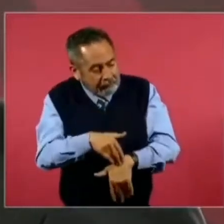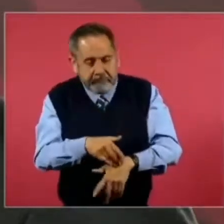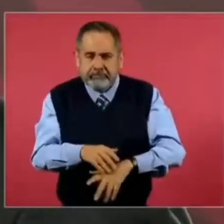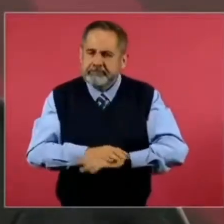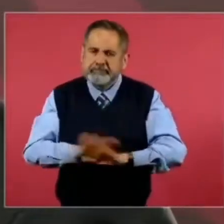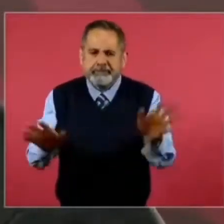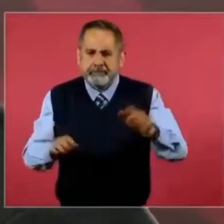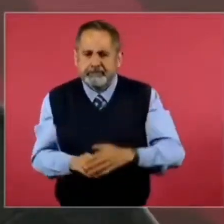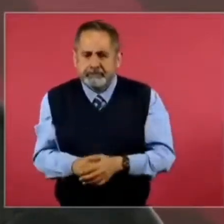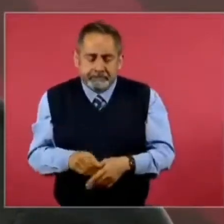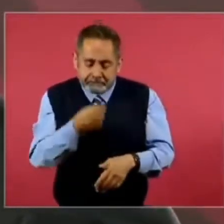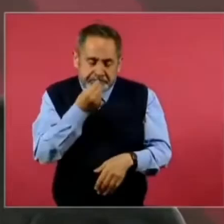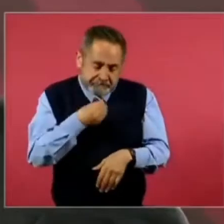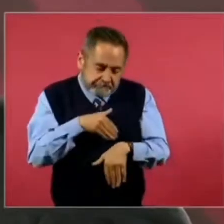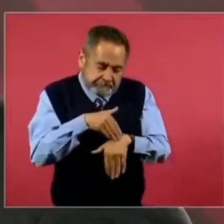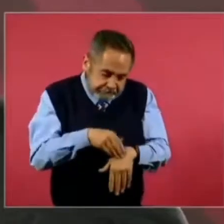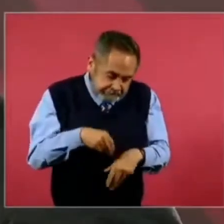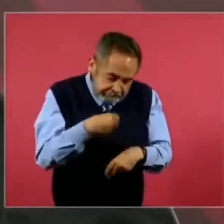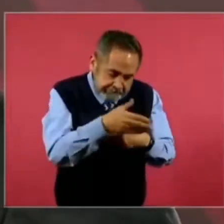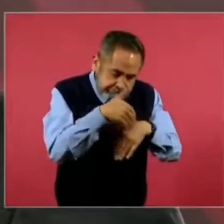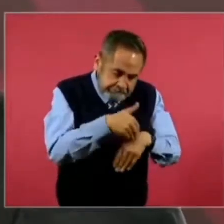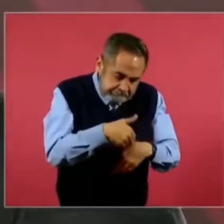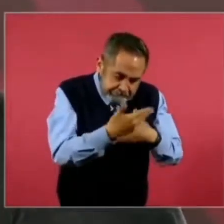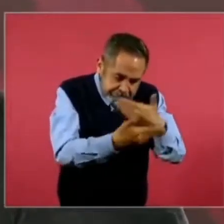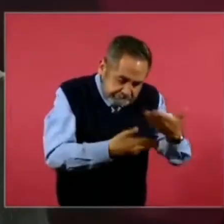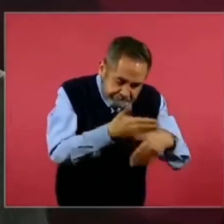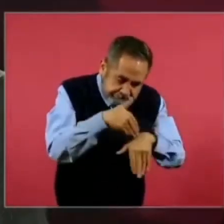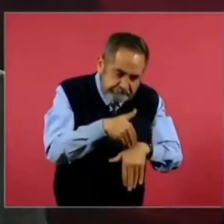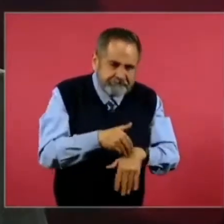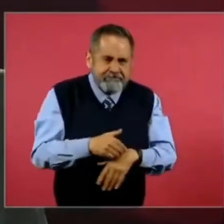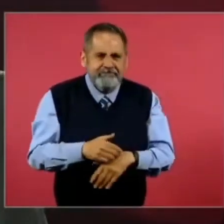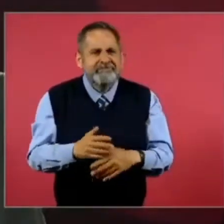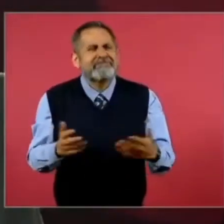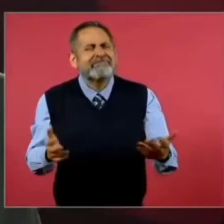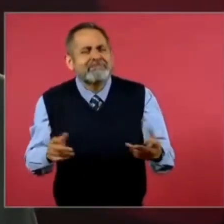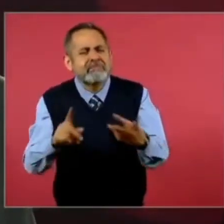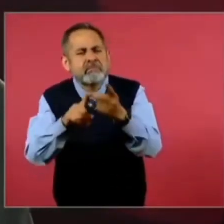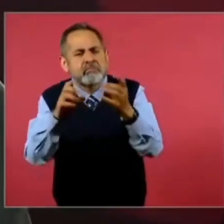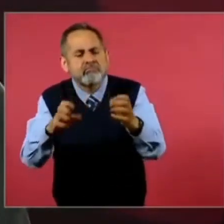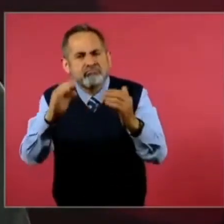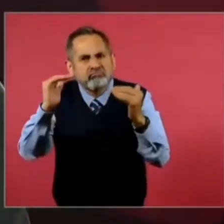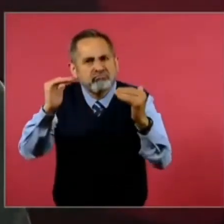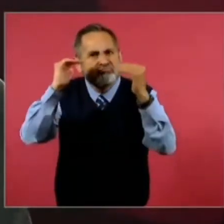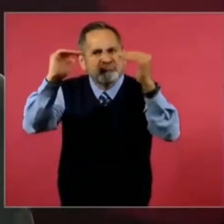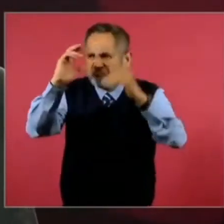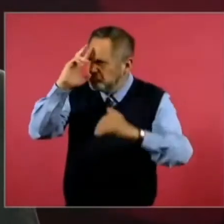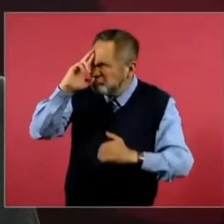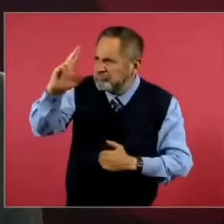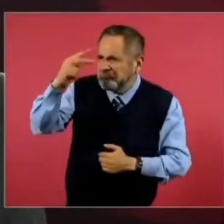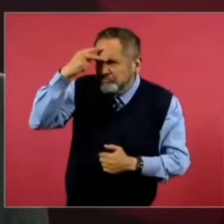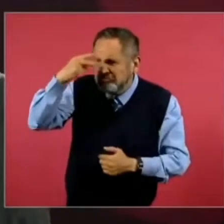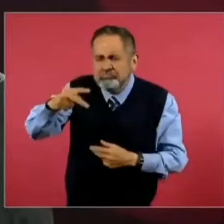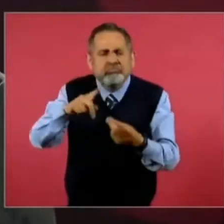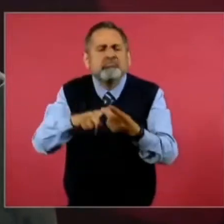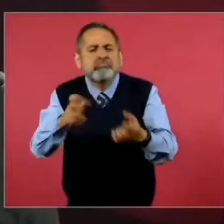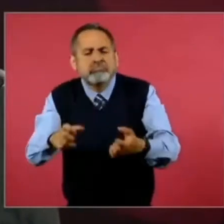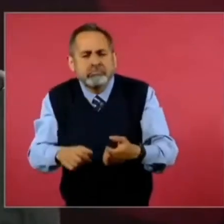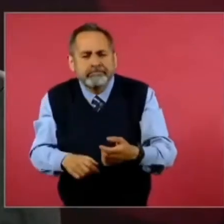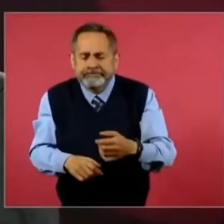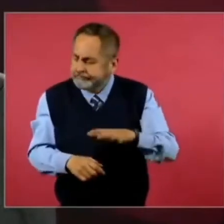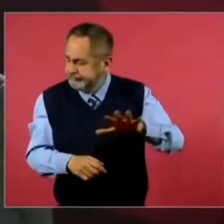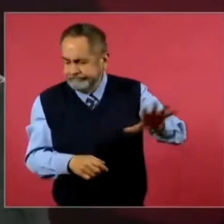al servicio de esos intereses. ¿Y dónde queda la soberanía de México